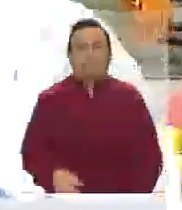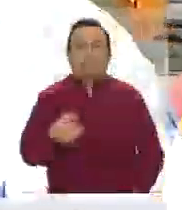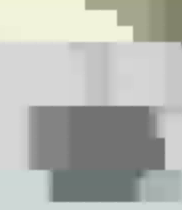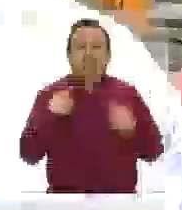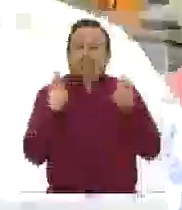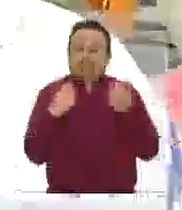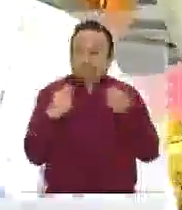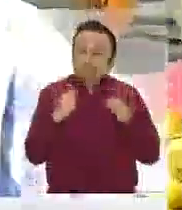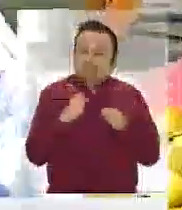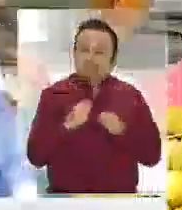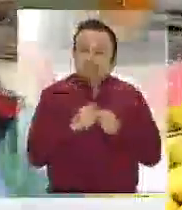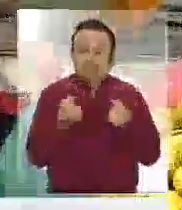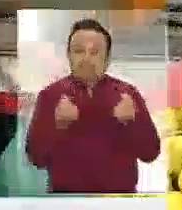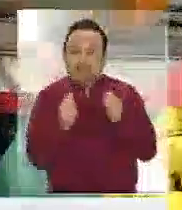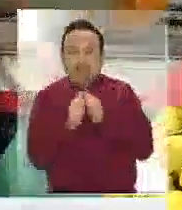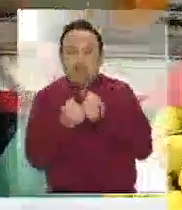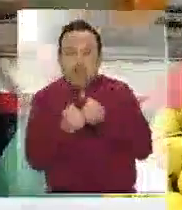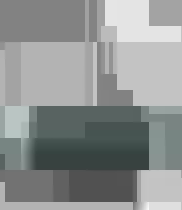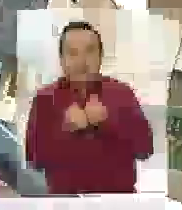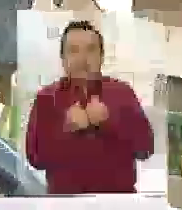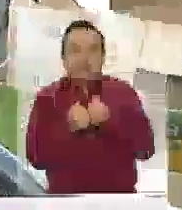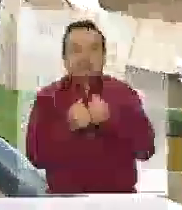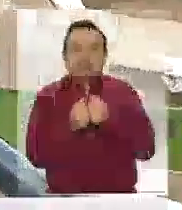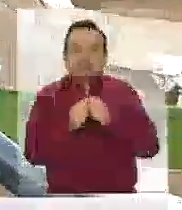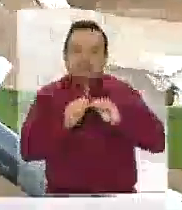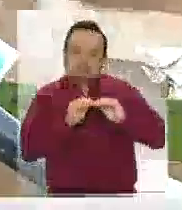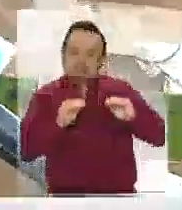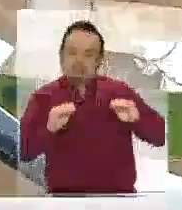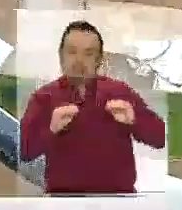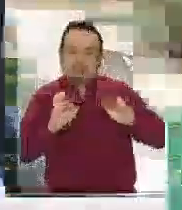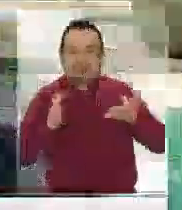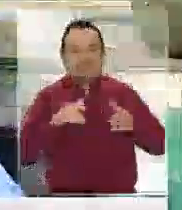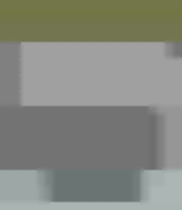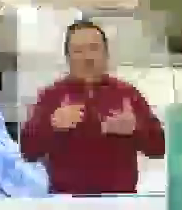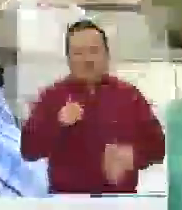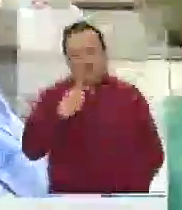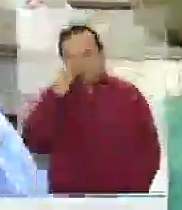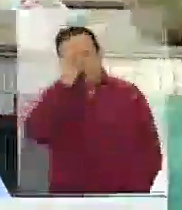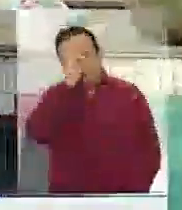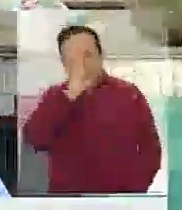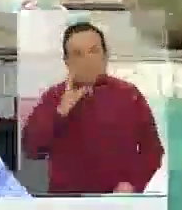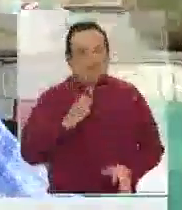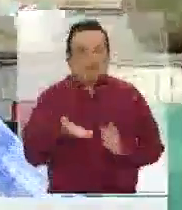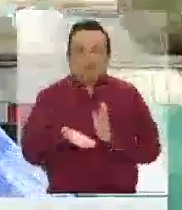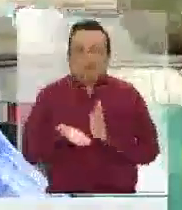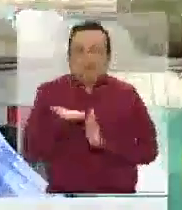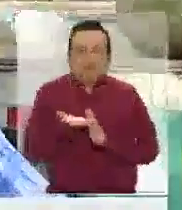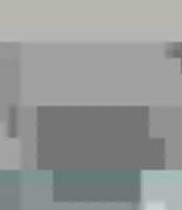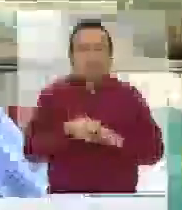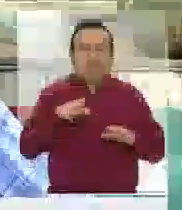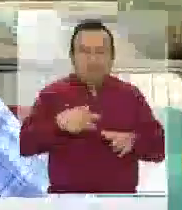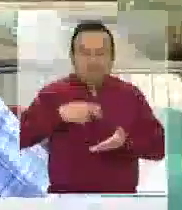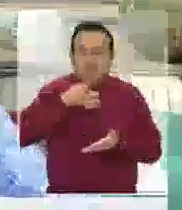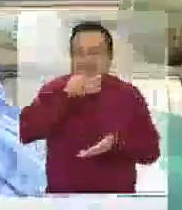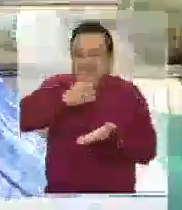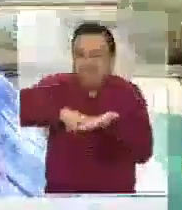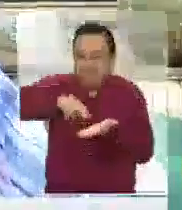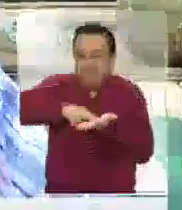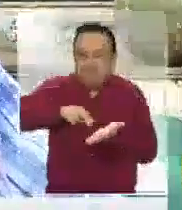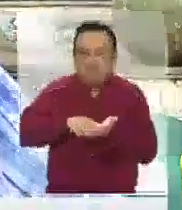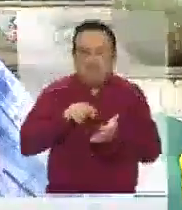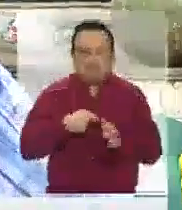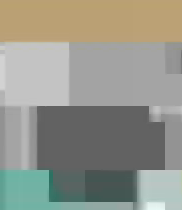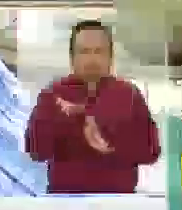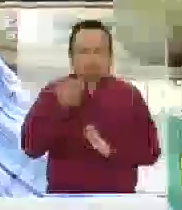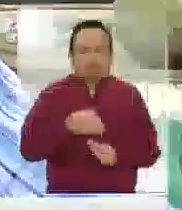Tratamos de conservar los precios para poder atender a la gente. Yo encuentro que todo está más caro. La parte igual, la parte ajá está con 4.000 pesos. Yo tengo